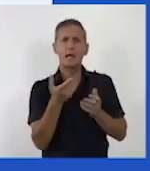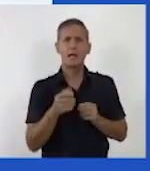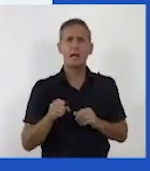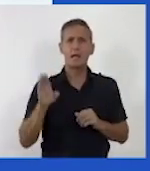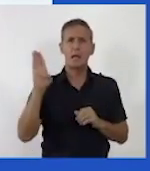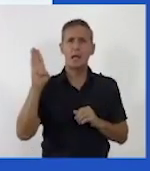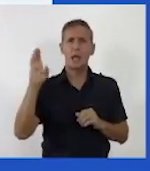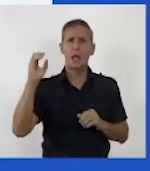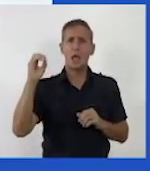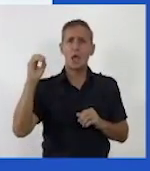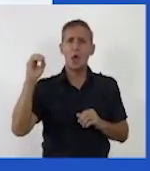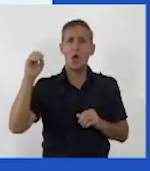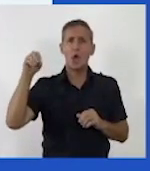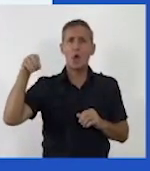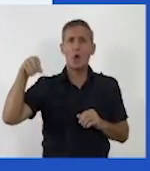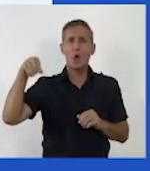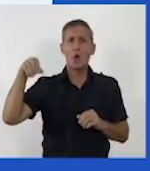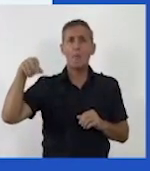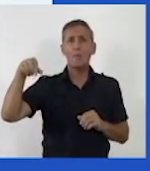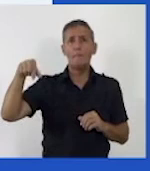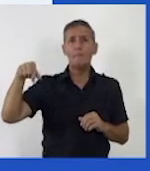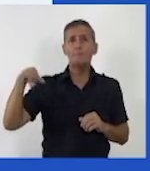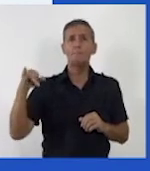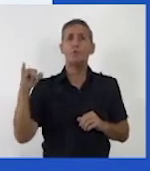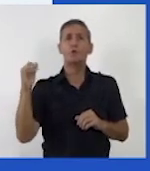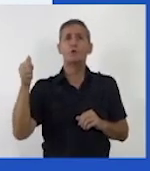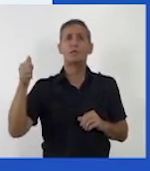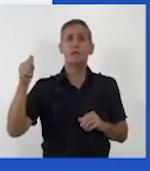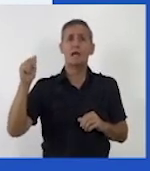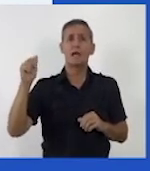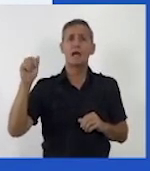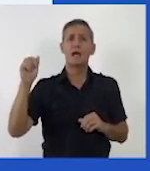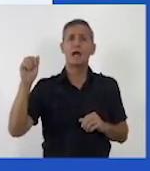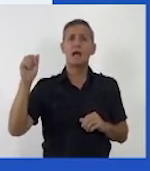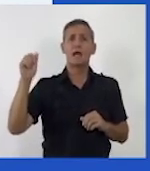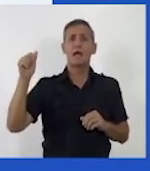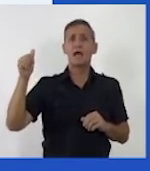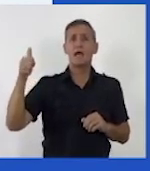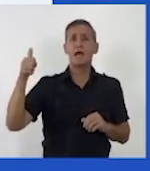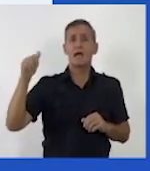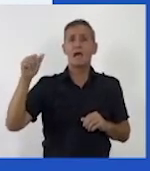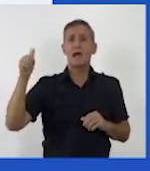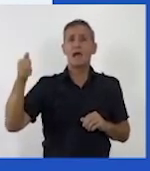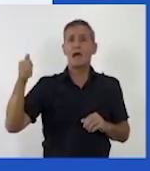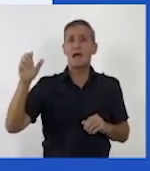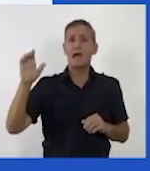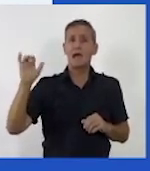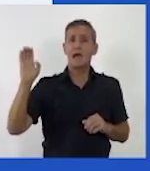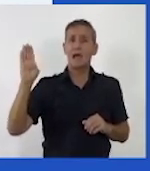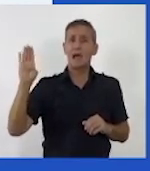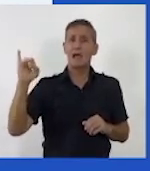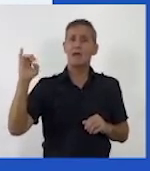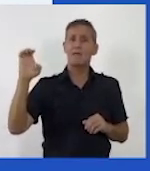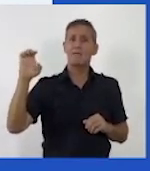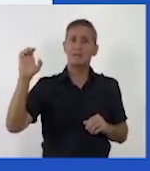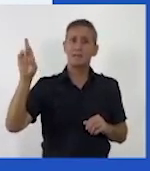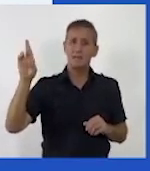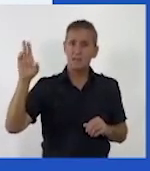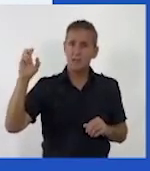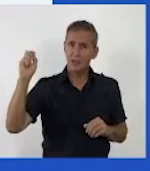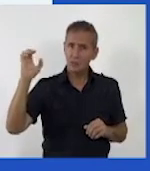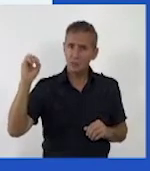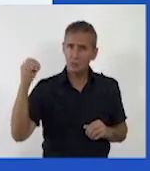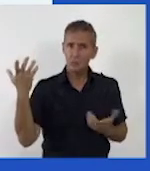y otra pregunta que pueden hacerse es que quiso expresar el autor con la expresión late el corazón de